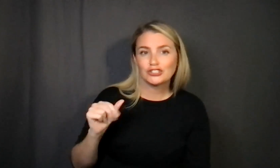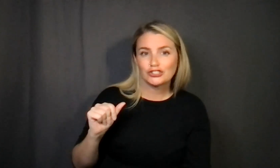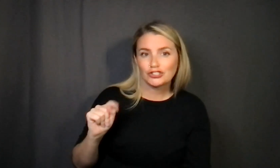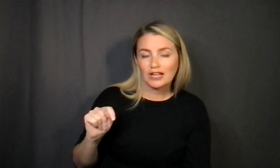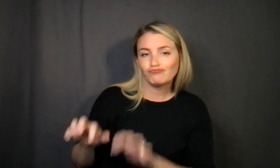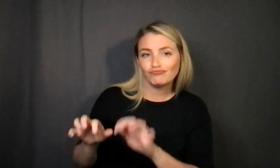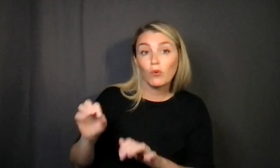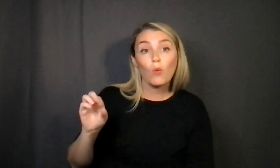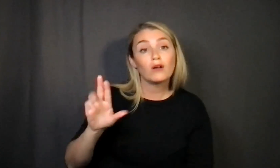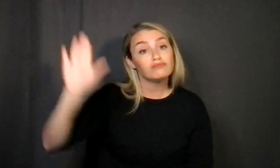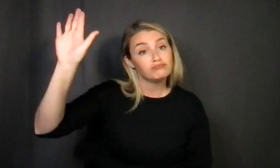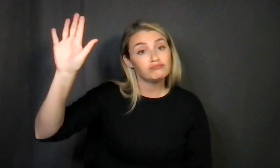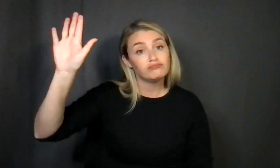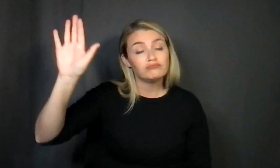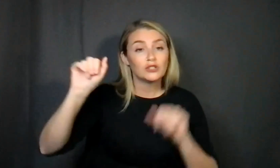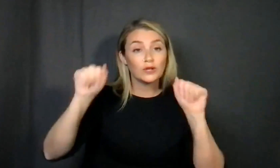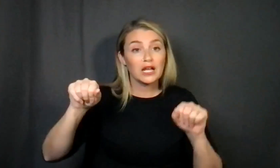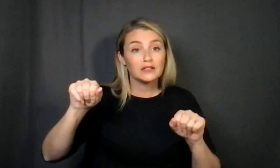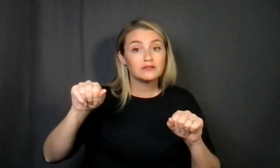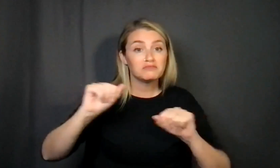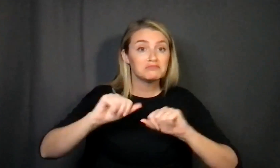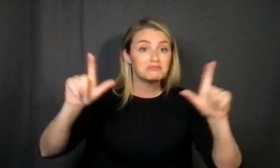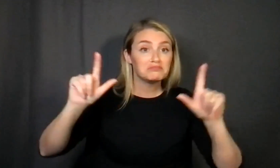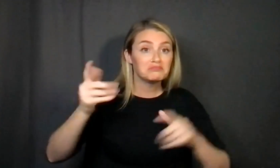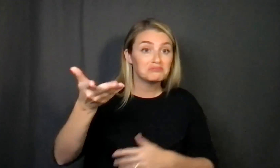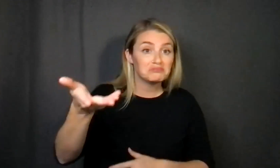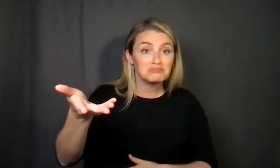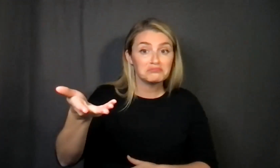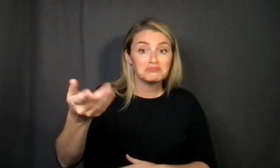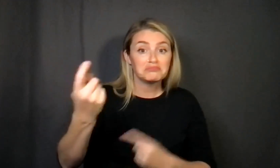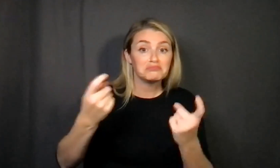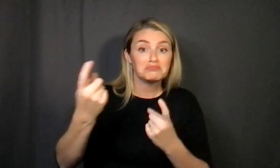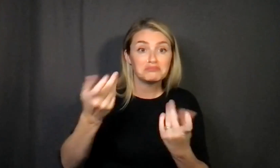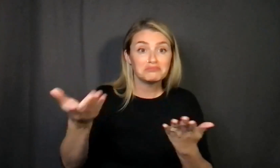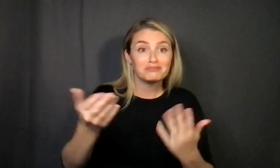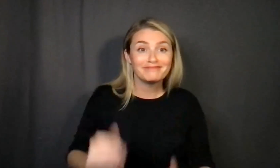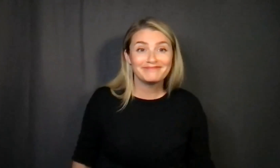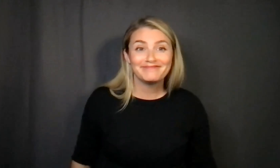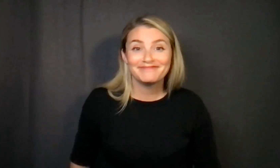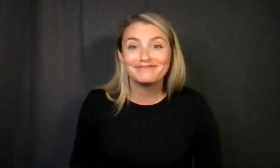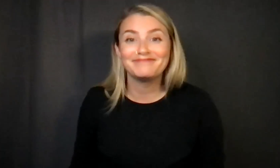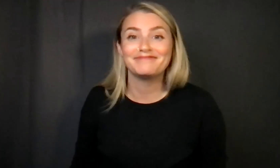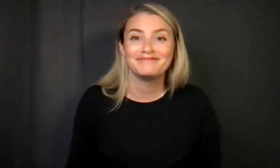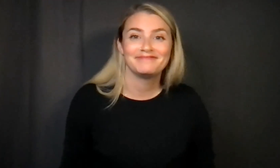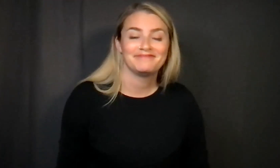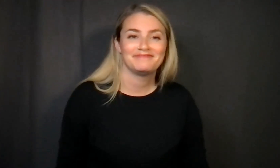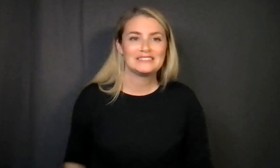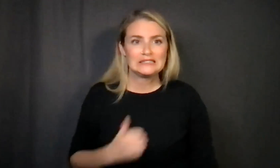por favor, escríbanlo en el chat. Levanten su mano.